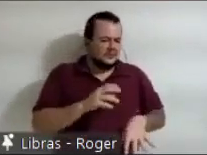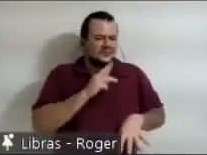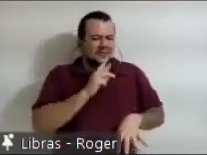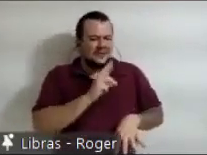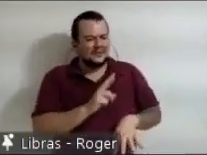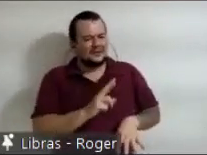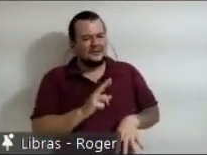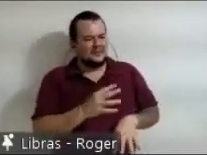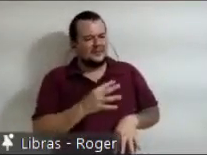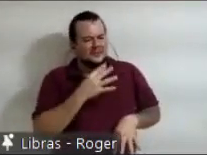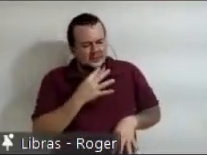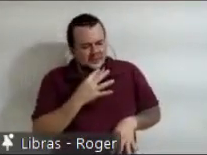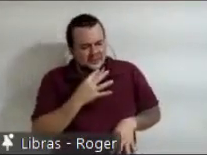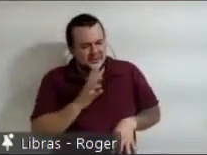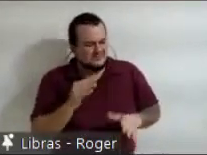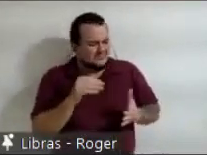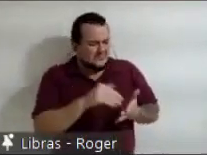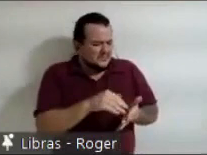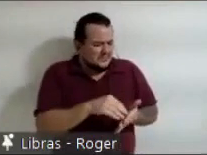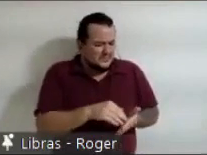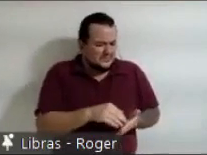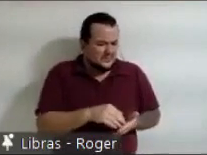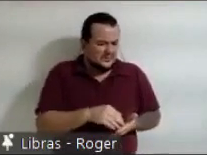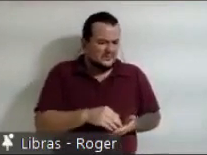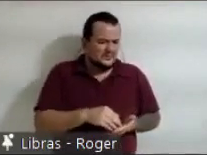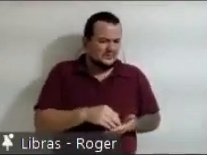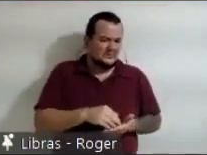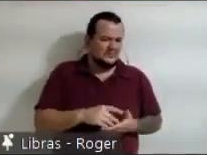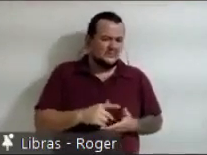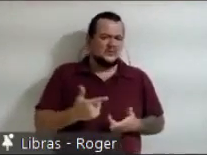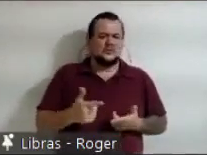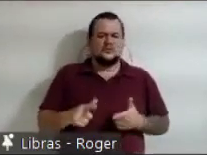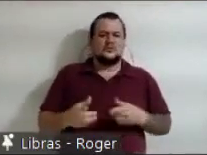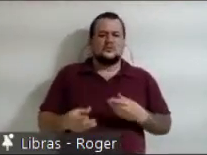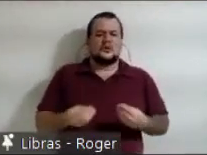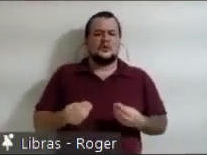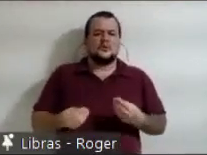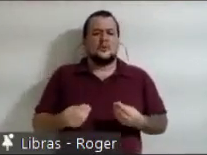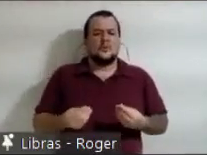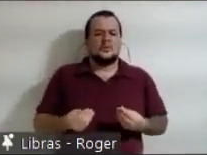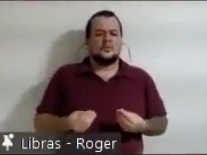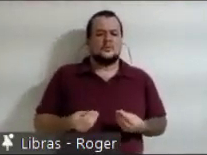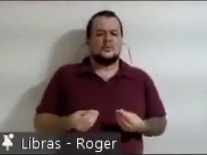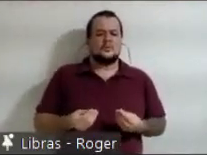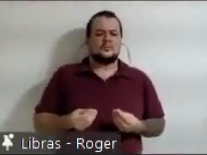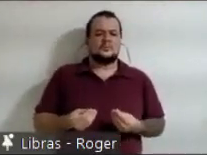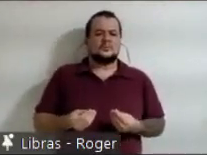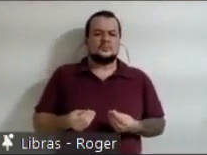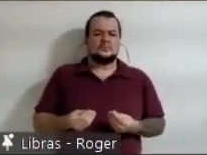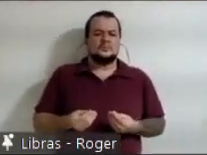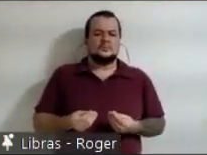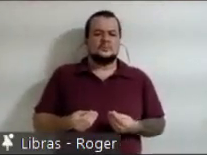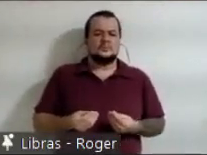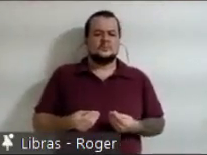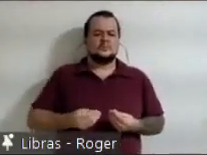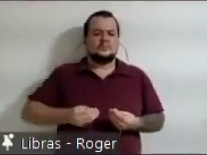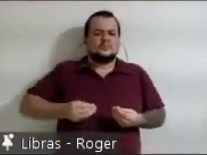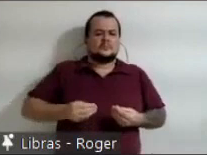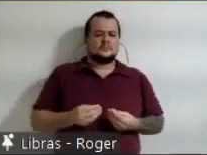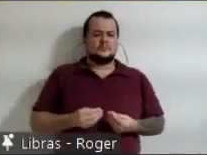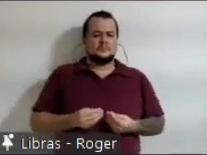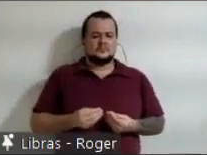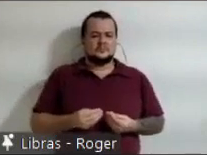a no ser que vamos al siguiente capítulo es y qué pasa si la respuesta no la conoce nadie